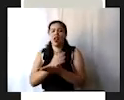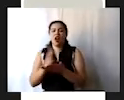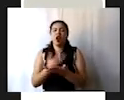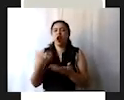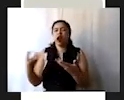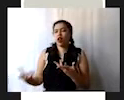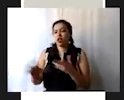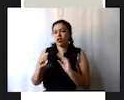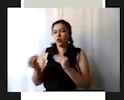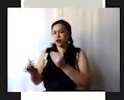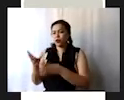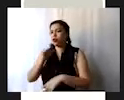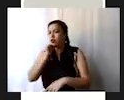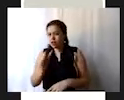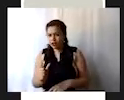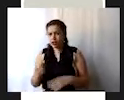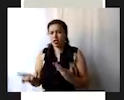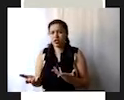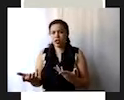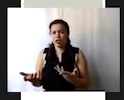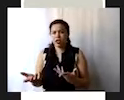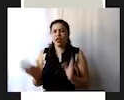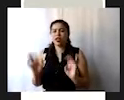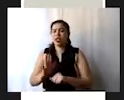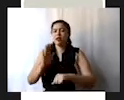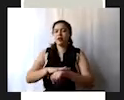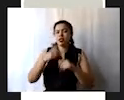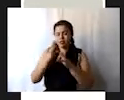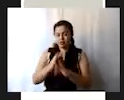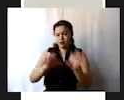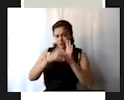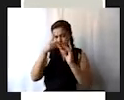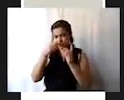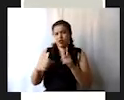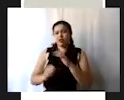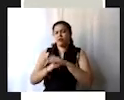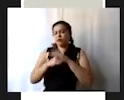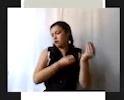desfavorecidos, hagan pues una prioridad para el desarrollo sostenible.